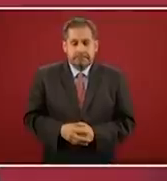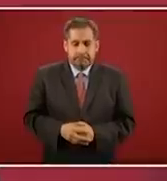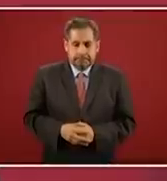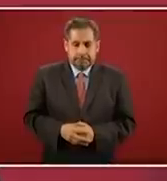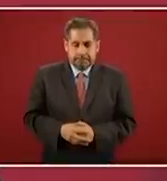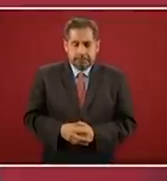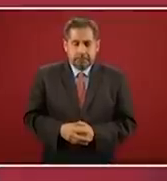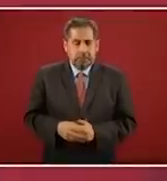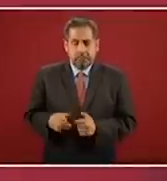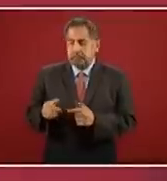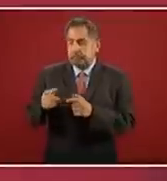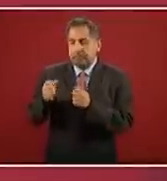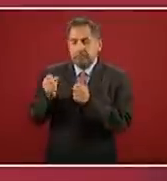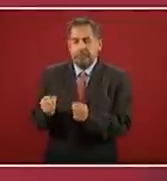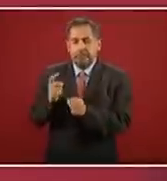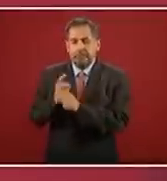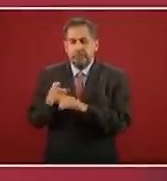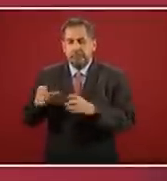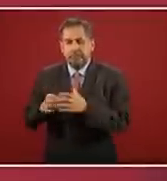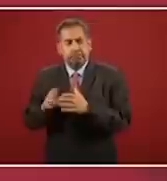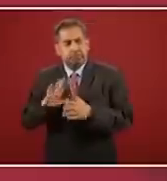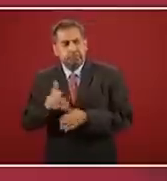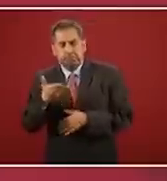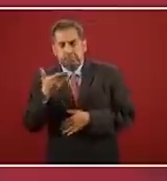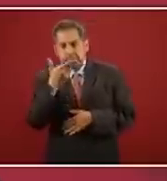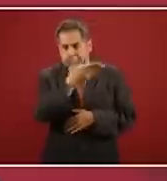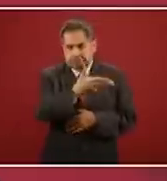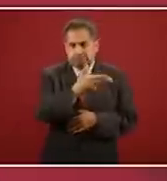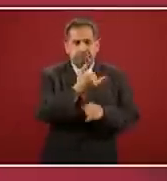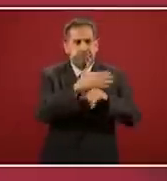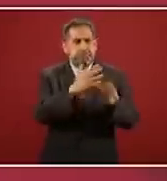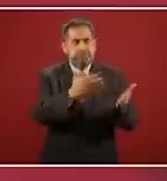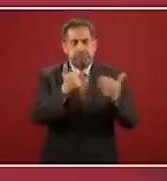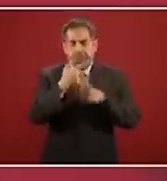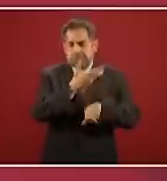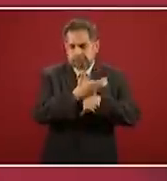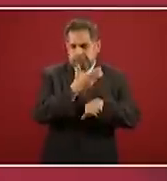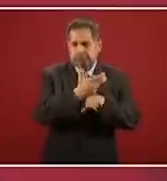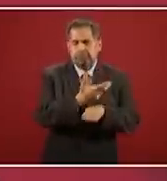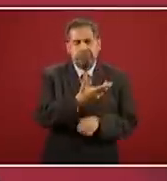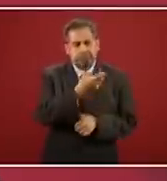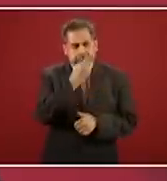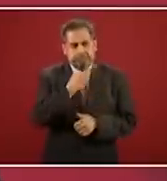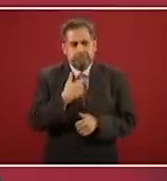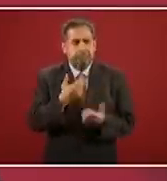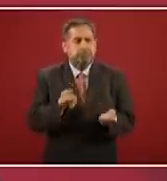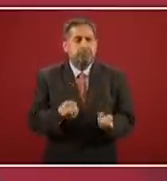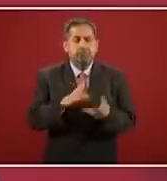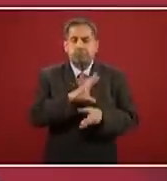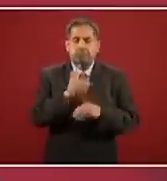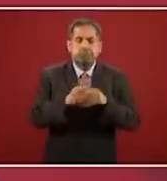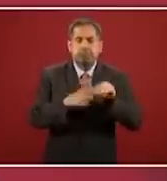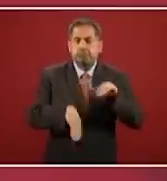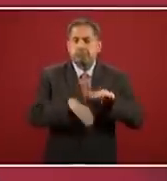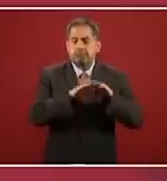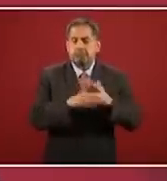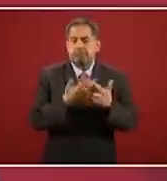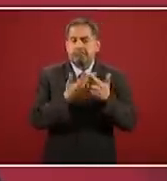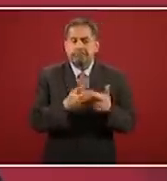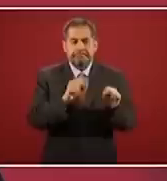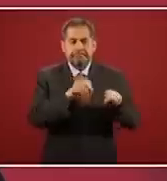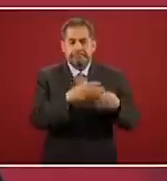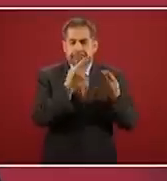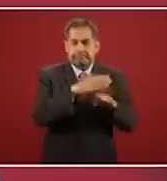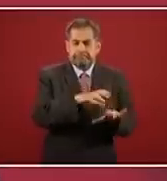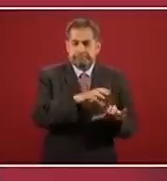del Gabinete de Seguridad, se ha solicitado la información a Estados Unidos, al Departamento de Tesoro, respecto a los montos de Joaquín El Chapo